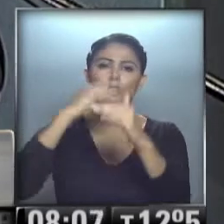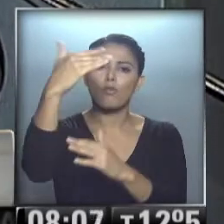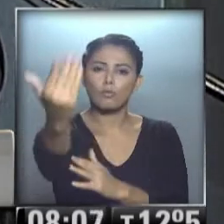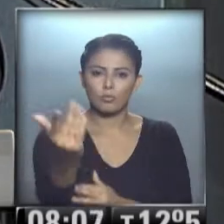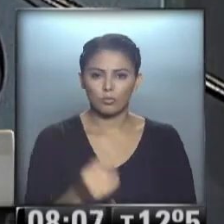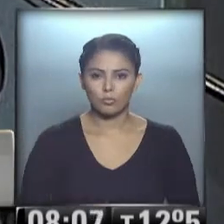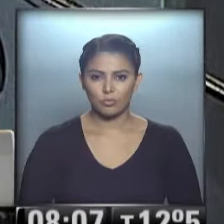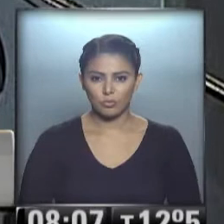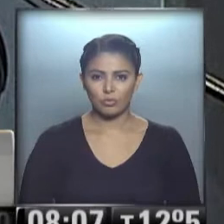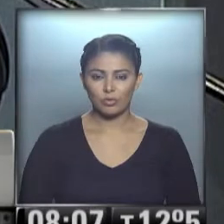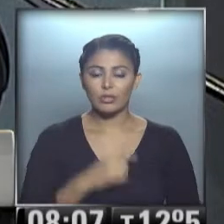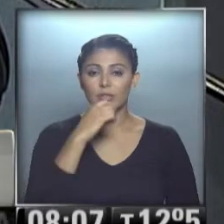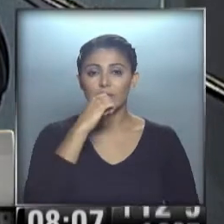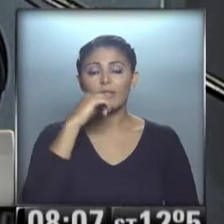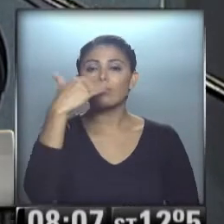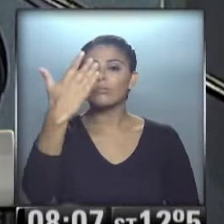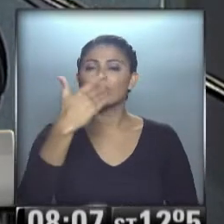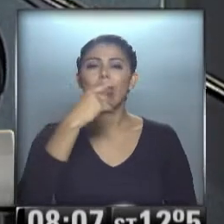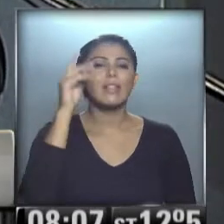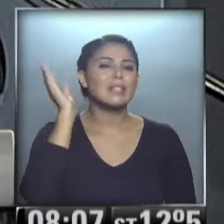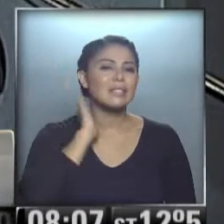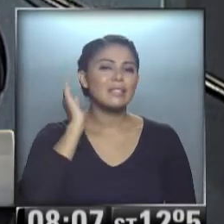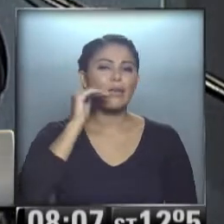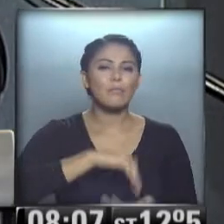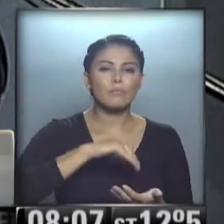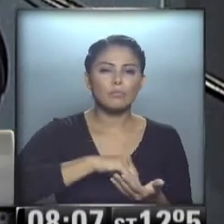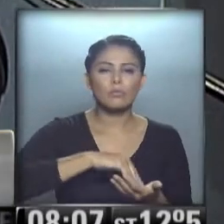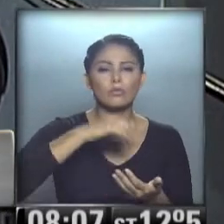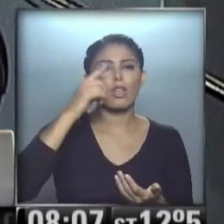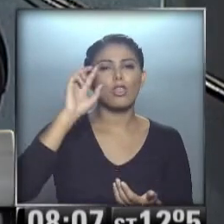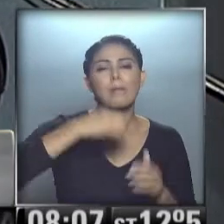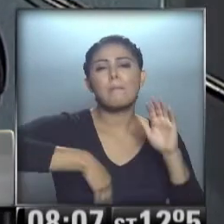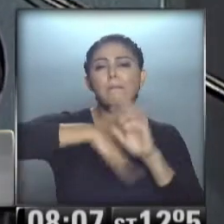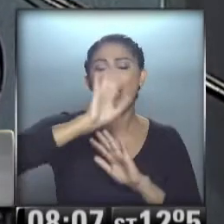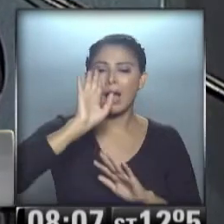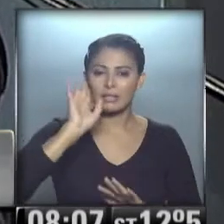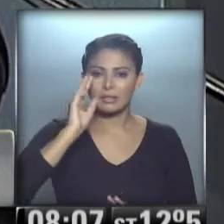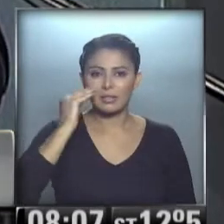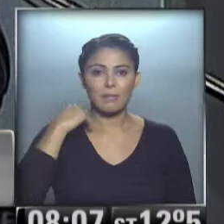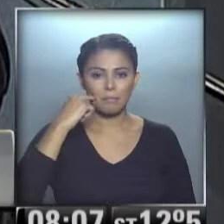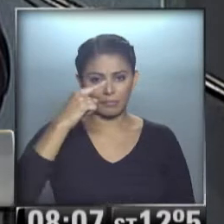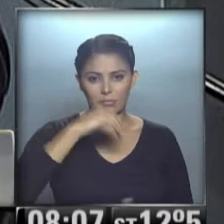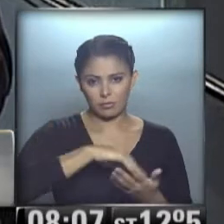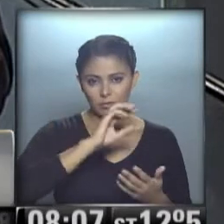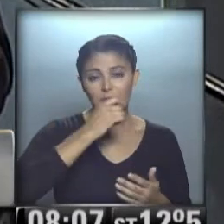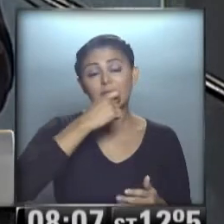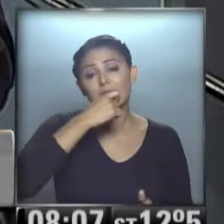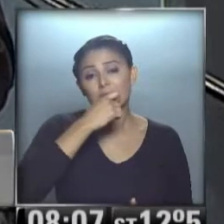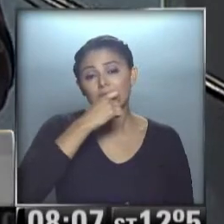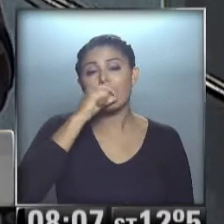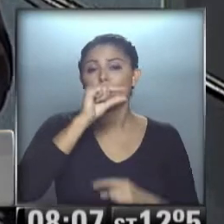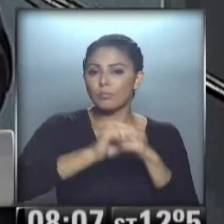esto significa, una perspectiva de más de 16.000 millones de dólares en los próximos años, en tanto y en cuanto efectivamente se